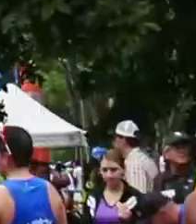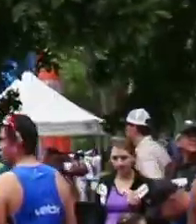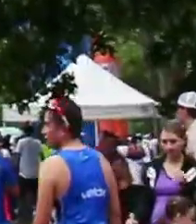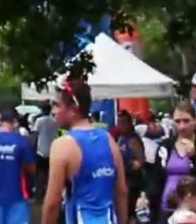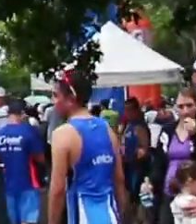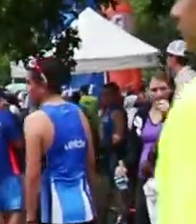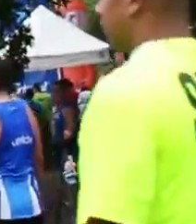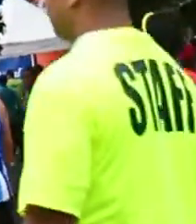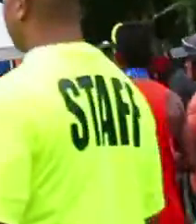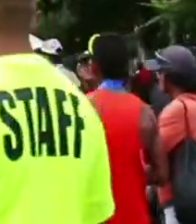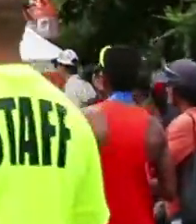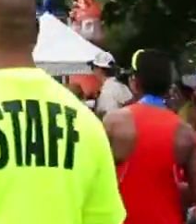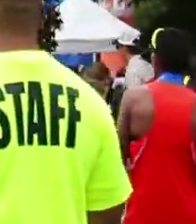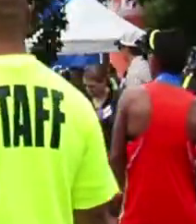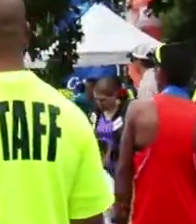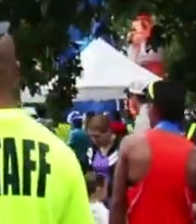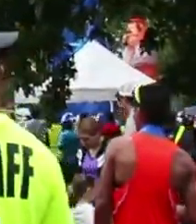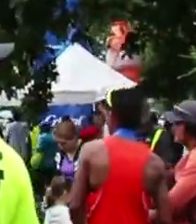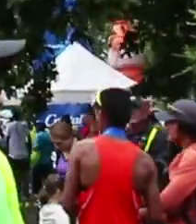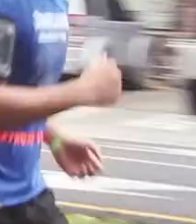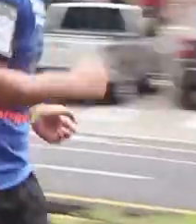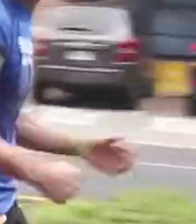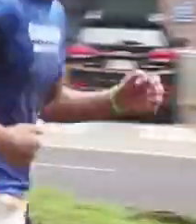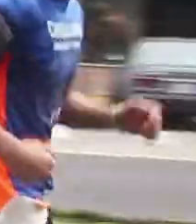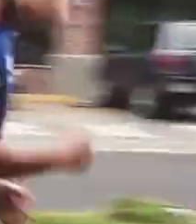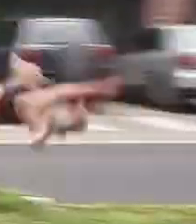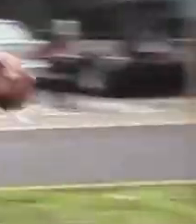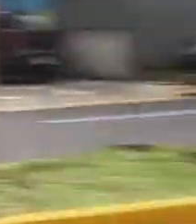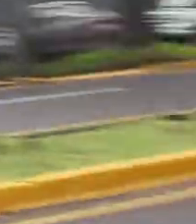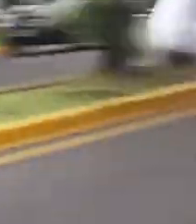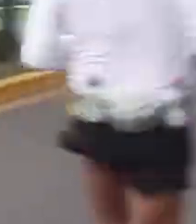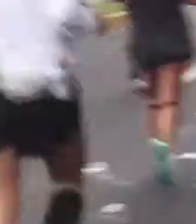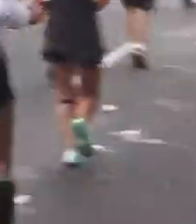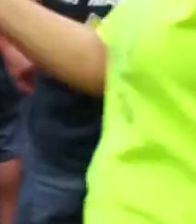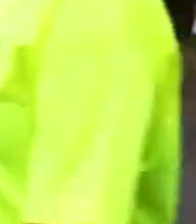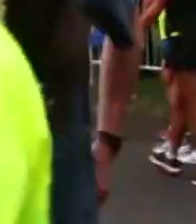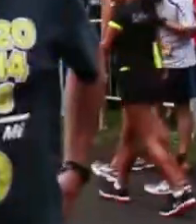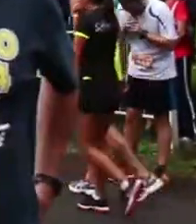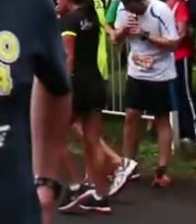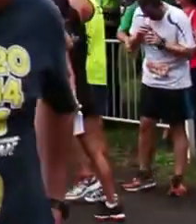más. Nos ayudó mucho el clima.